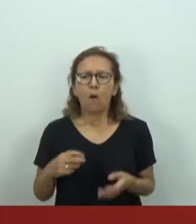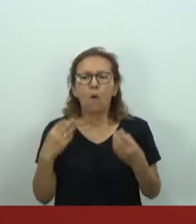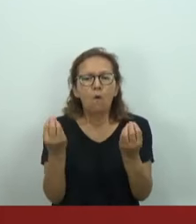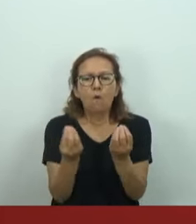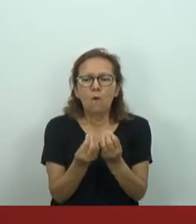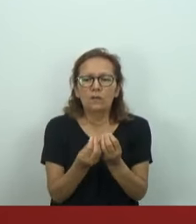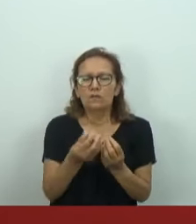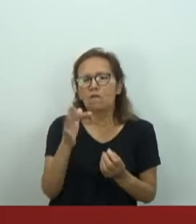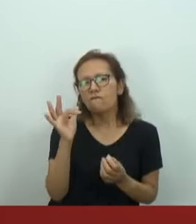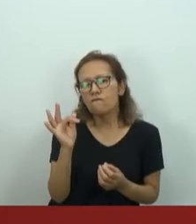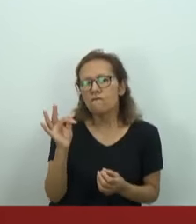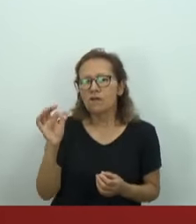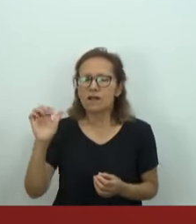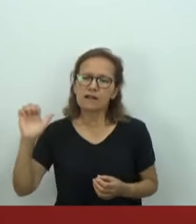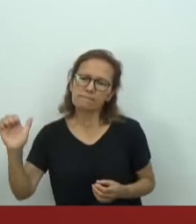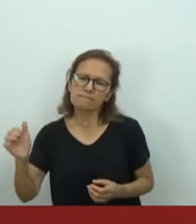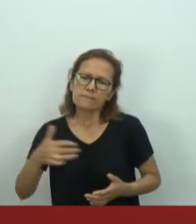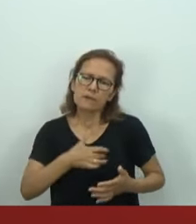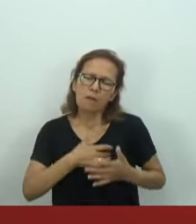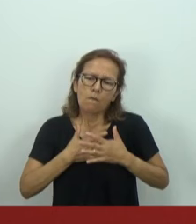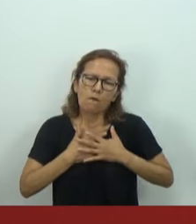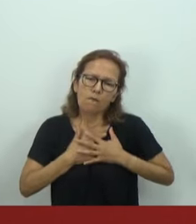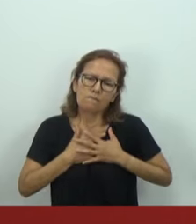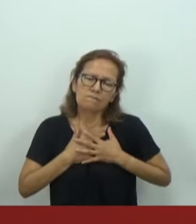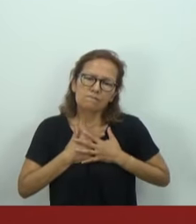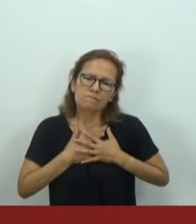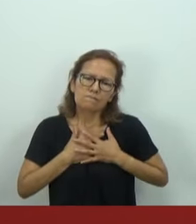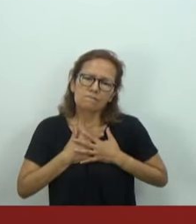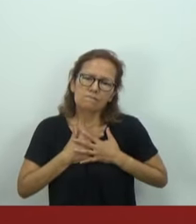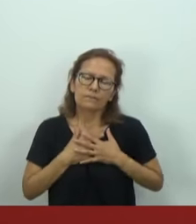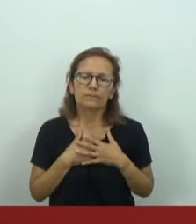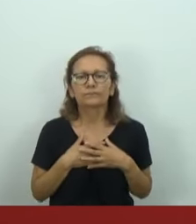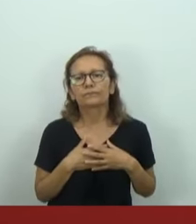el apóstol Pablo a Timoteo. Y le dice,